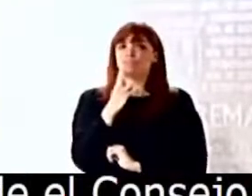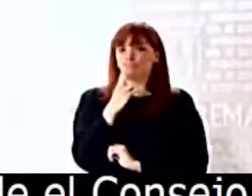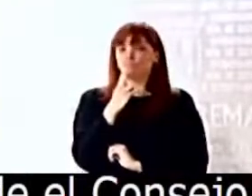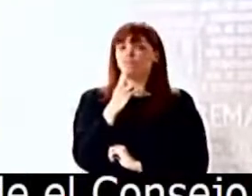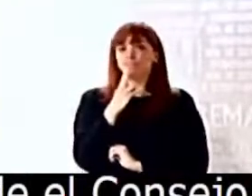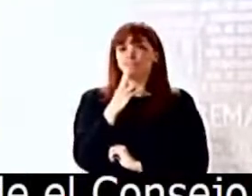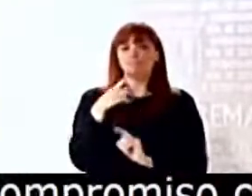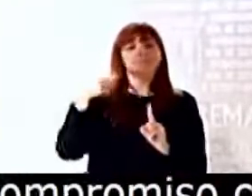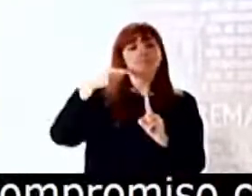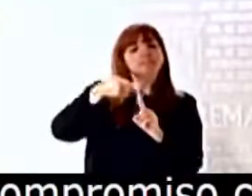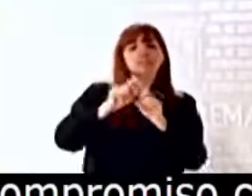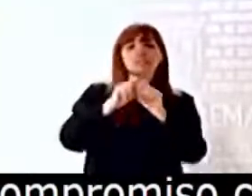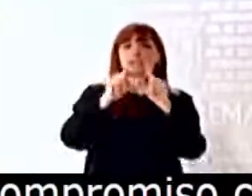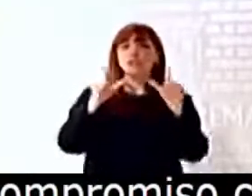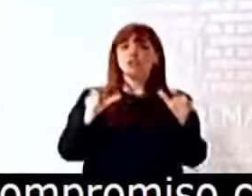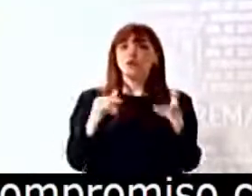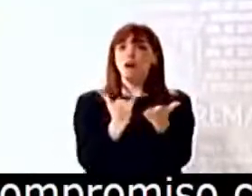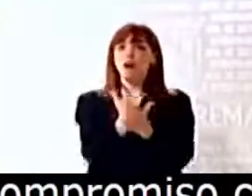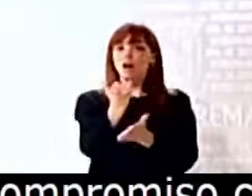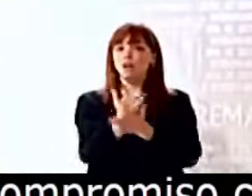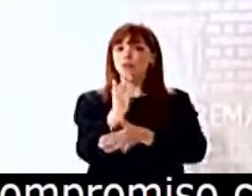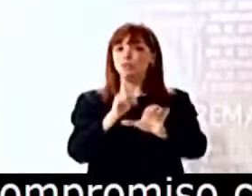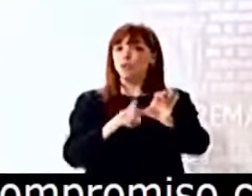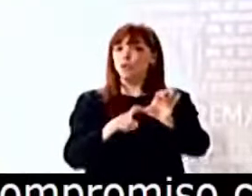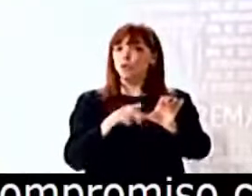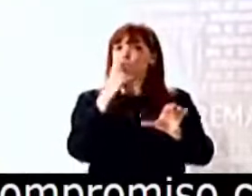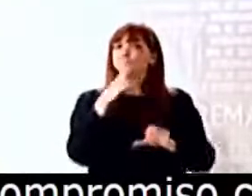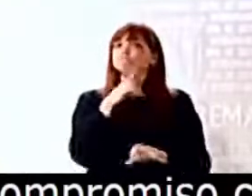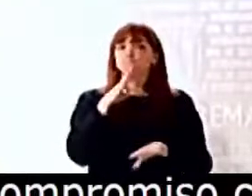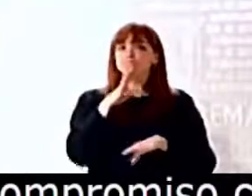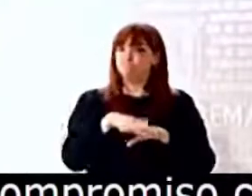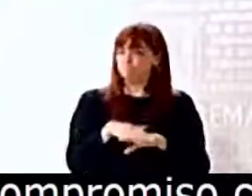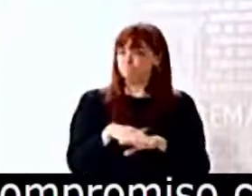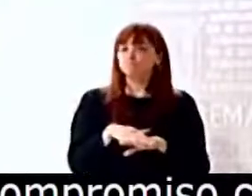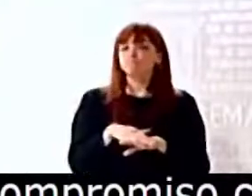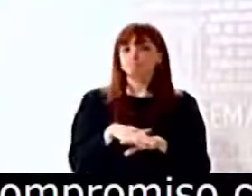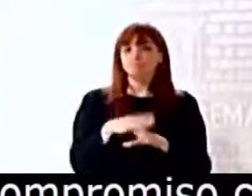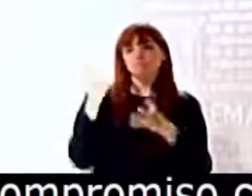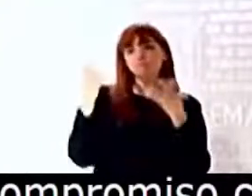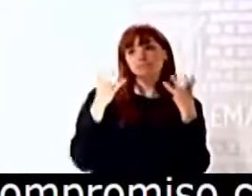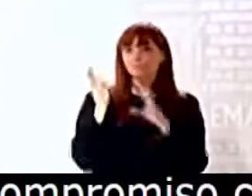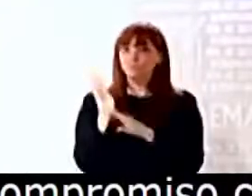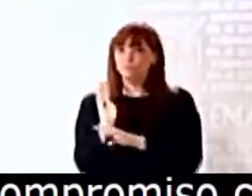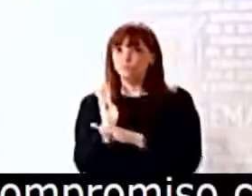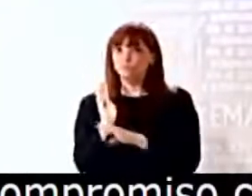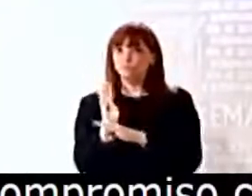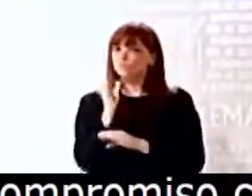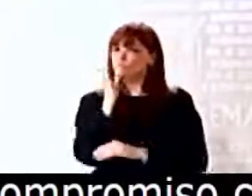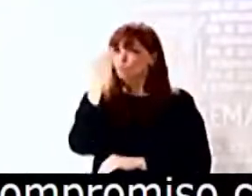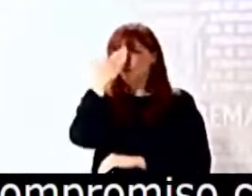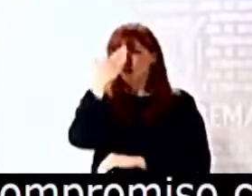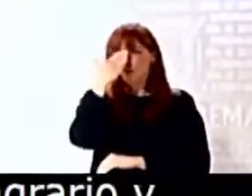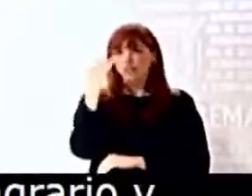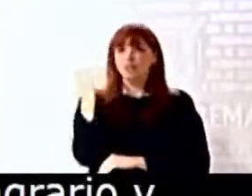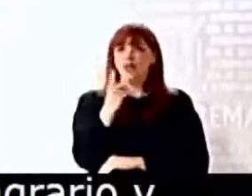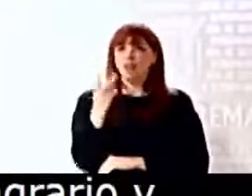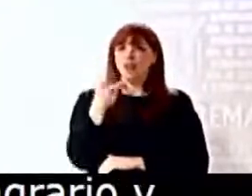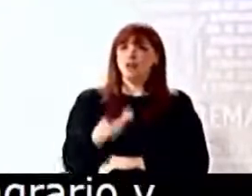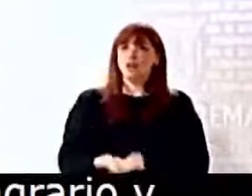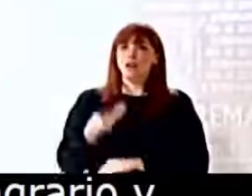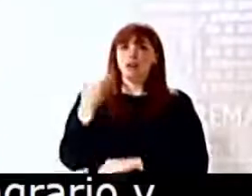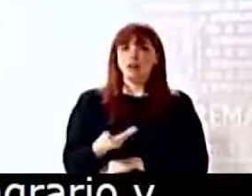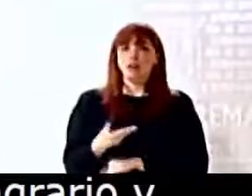el sector agrario de esta región, el sector agrario ganadero, porque es fundamental dentro